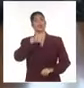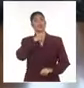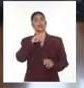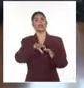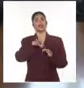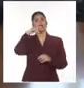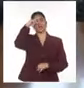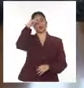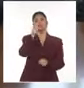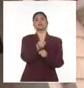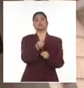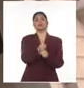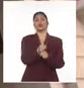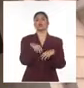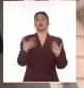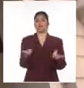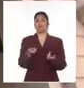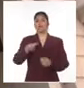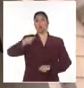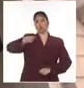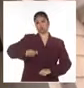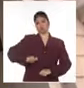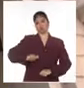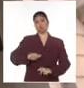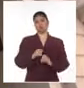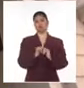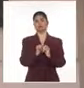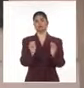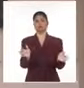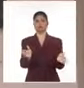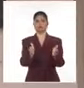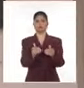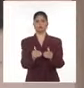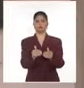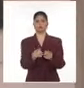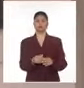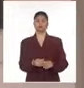función de impartir justicia. Sin Castillo, Canal Cubano de Noticias.